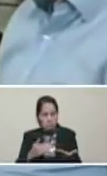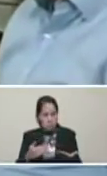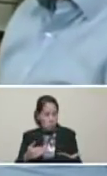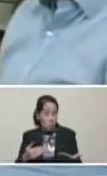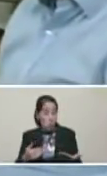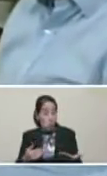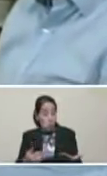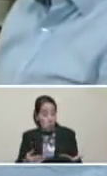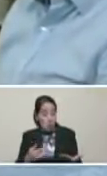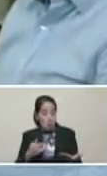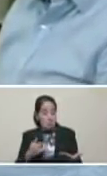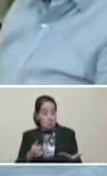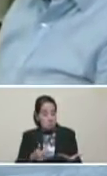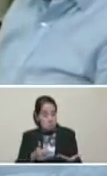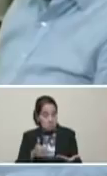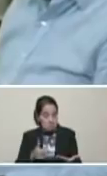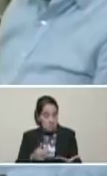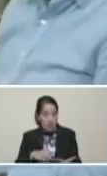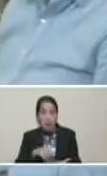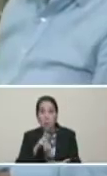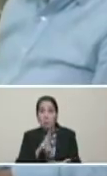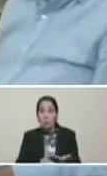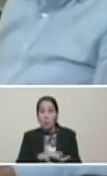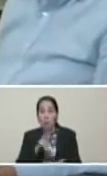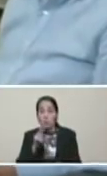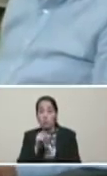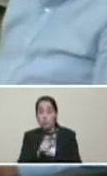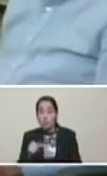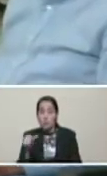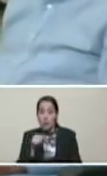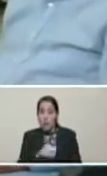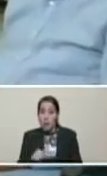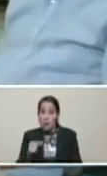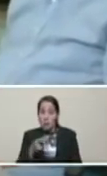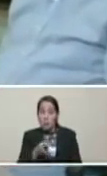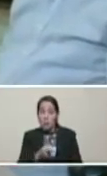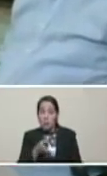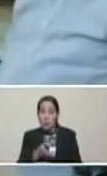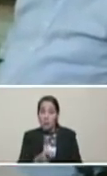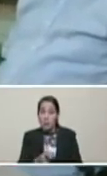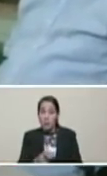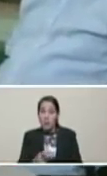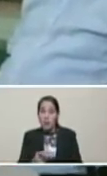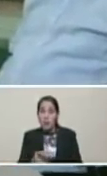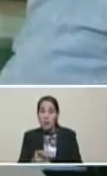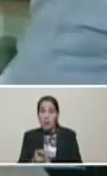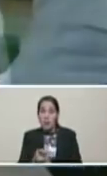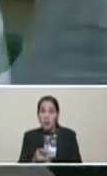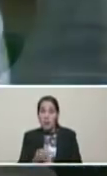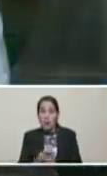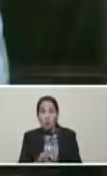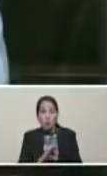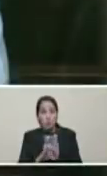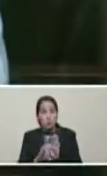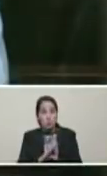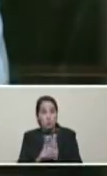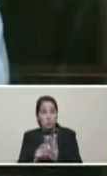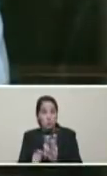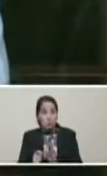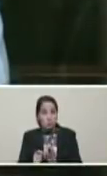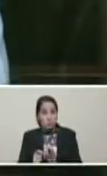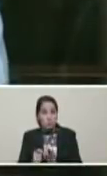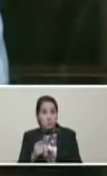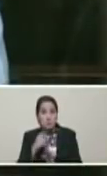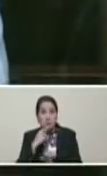y lo aprobó hace dos semanas como manda la constitución el programa el plan